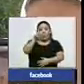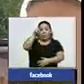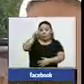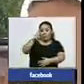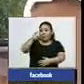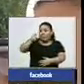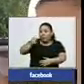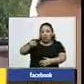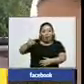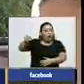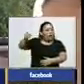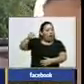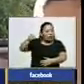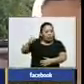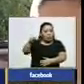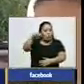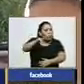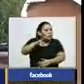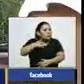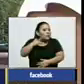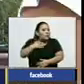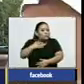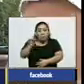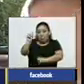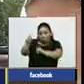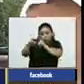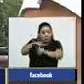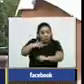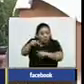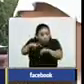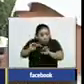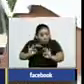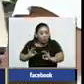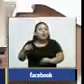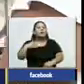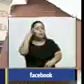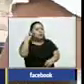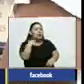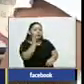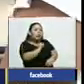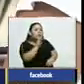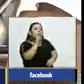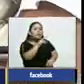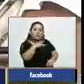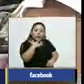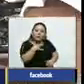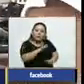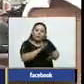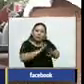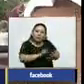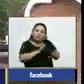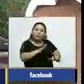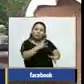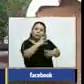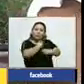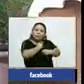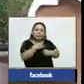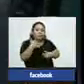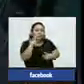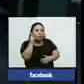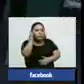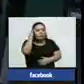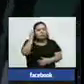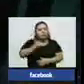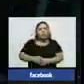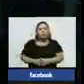atrás, ¿usted se siente más tranquila ahora? Sí, más tranquilidad. Hay más tranquilidad y todo eso, más seguridad y todo.